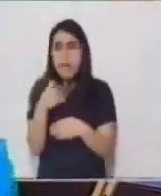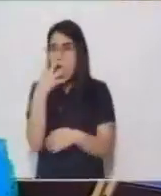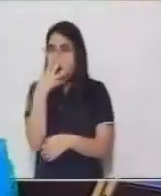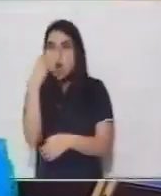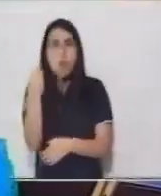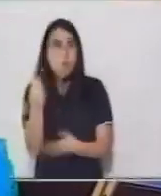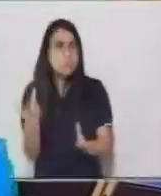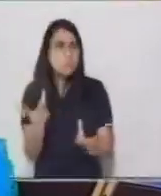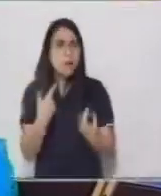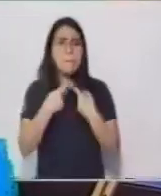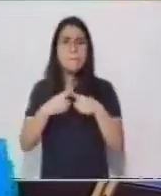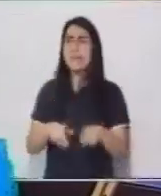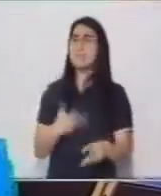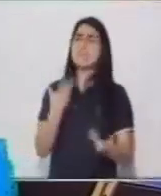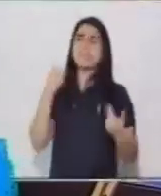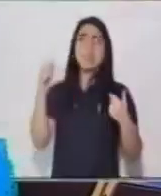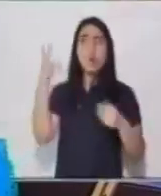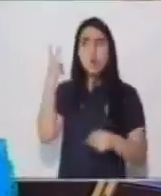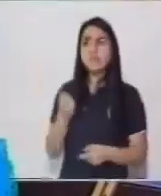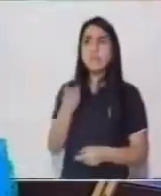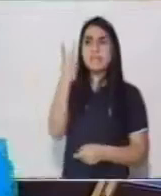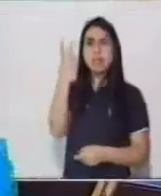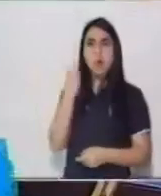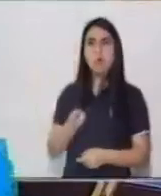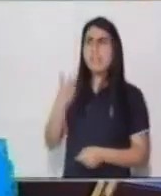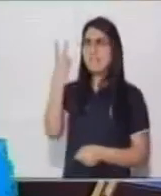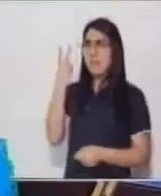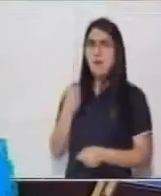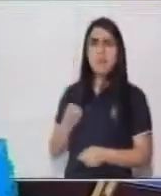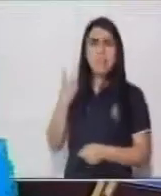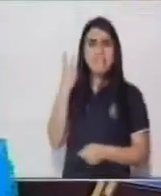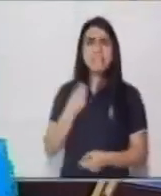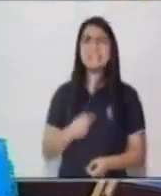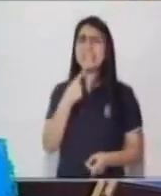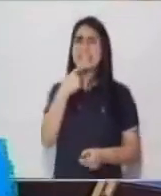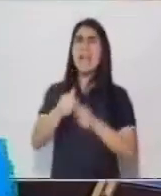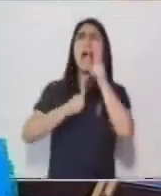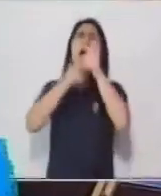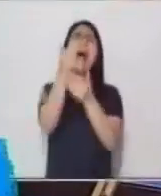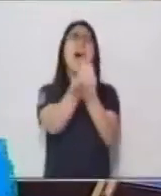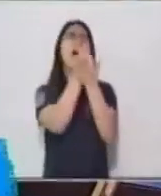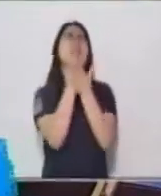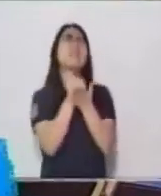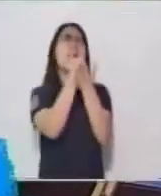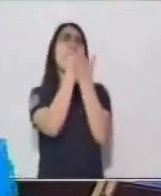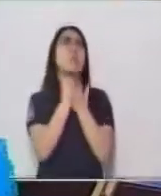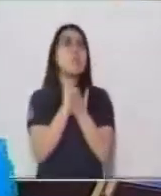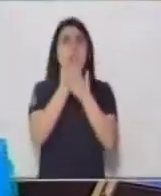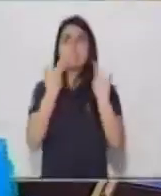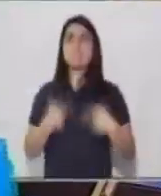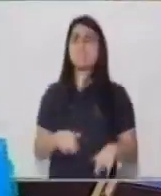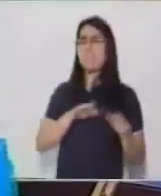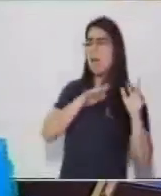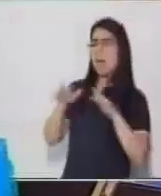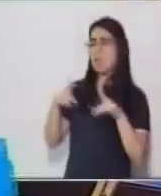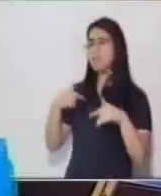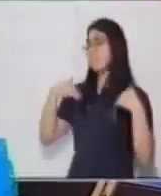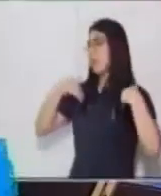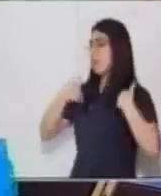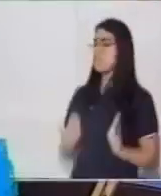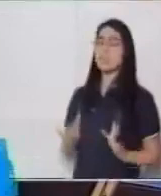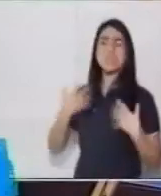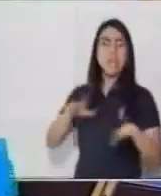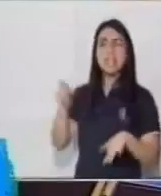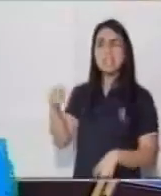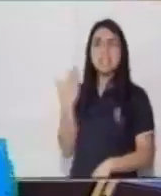asustarlo. El pastorcito empezó a gritar y a pedir auxilio, pero la comunidad y la gente que siempre lo llegaba a apoyar ya